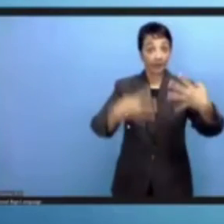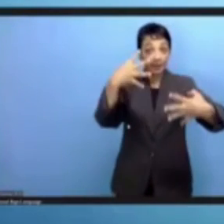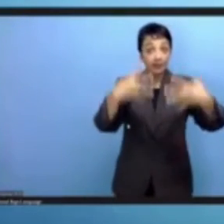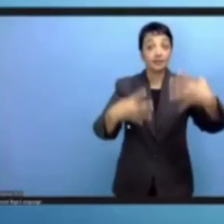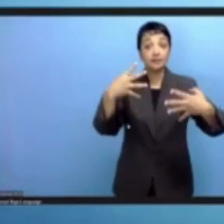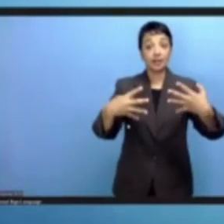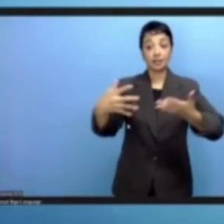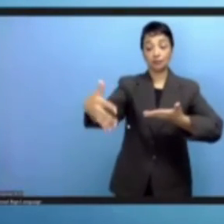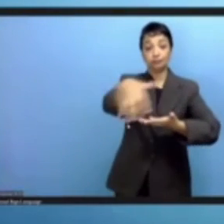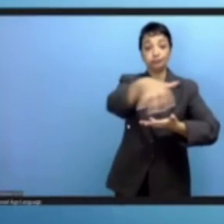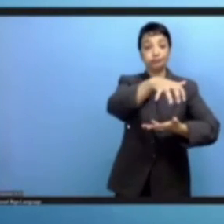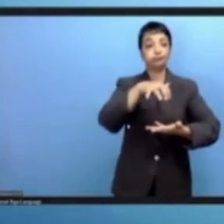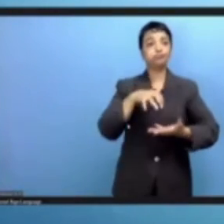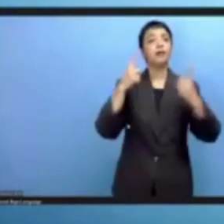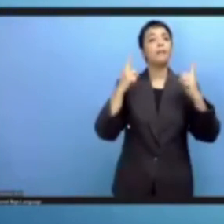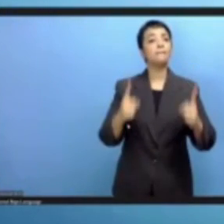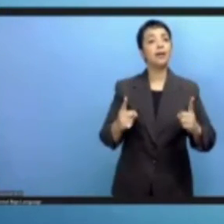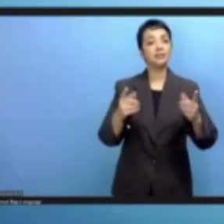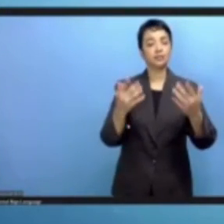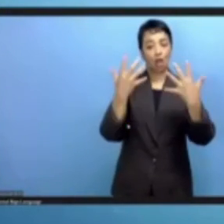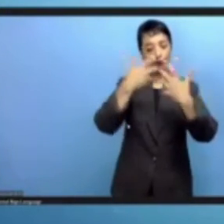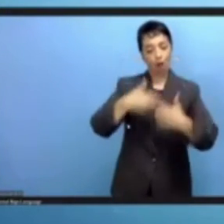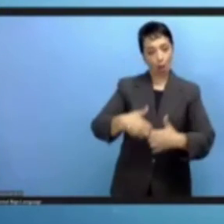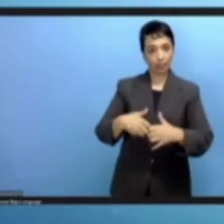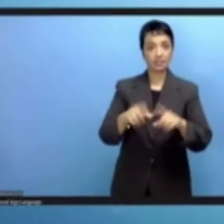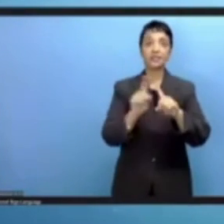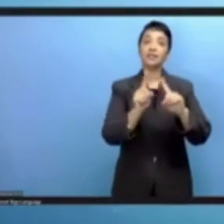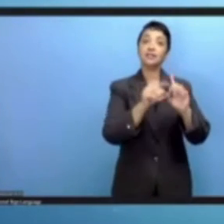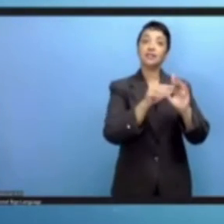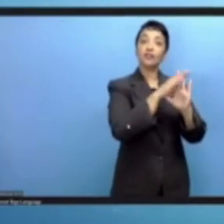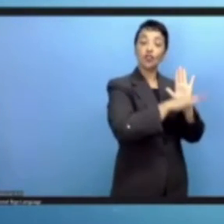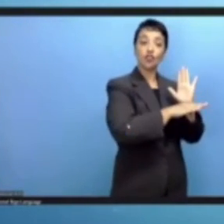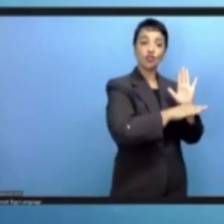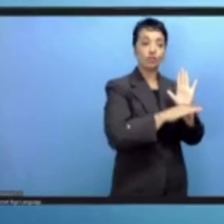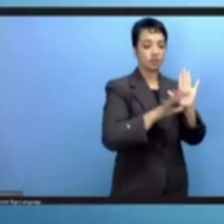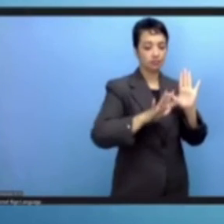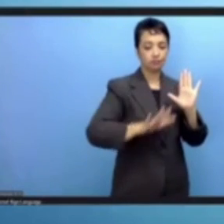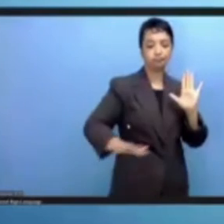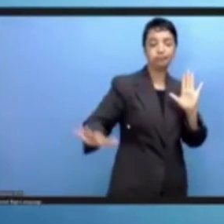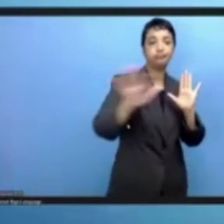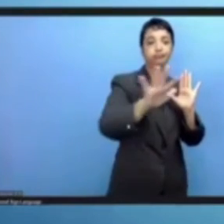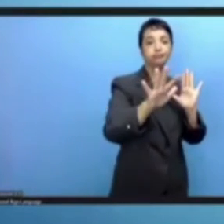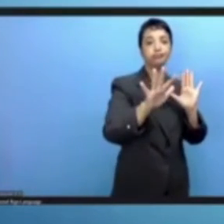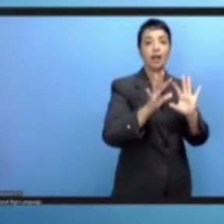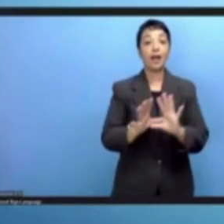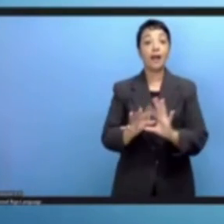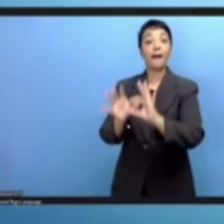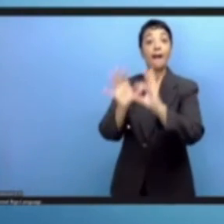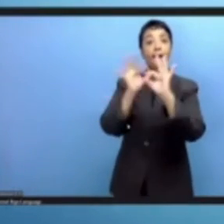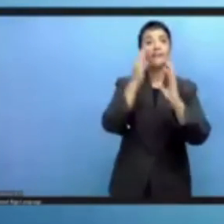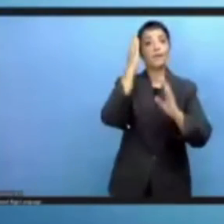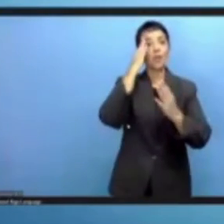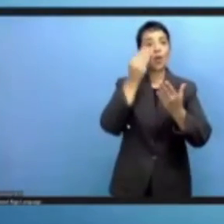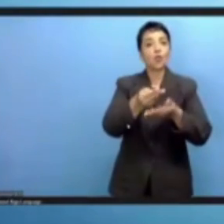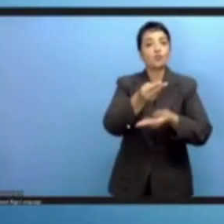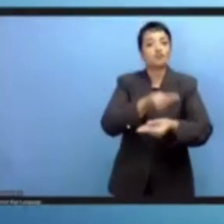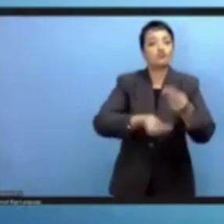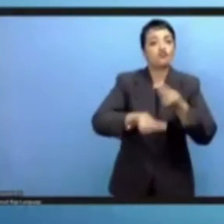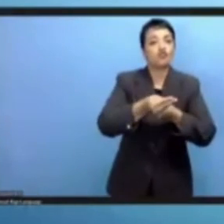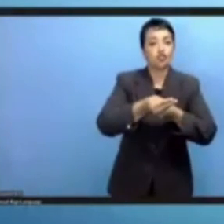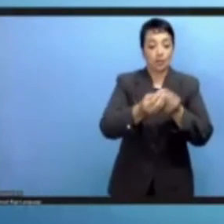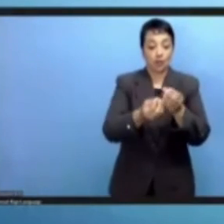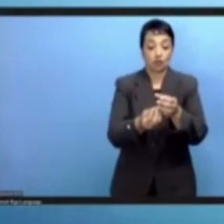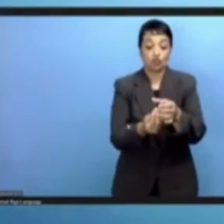el desarrollo industrial y la capacidad de vigilancia de terceros la gobernanza de datos también debe apuntar